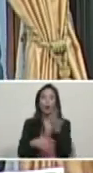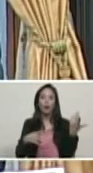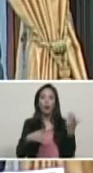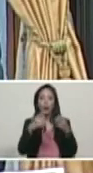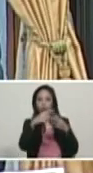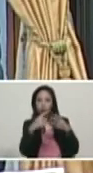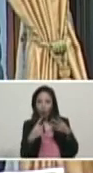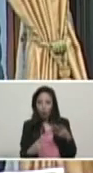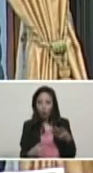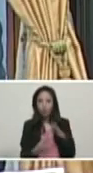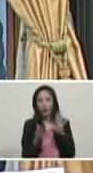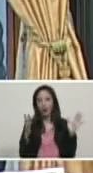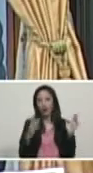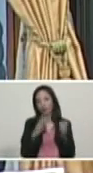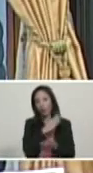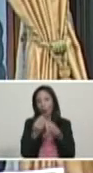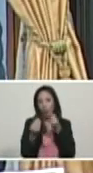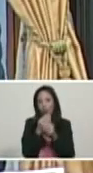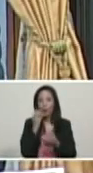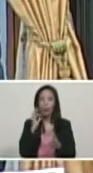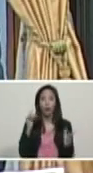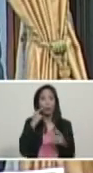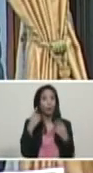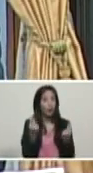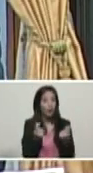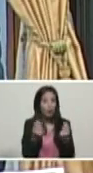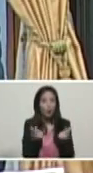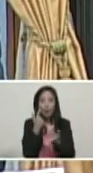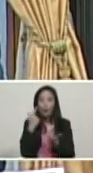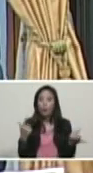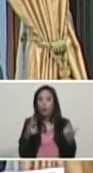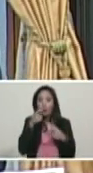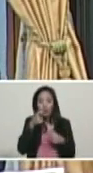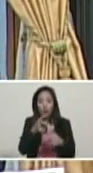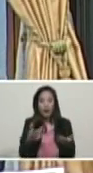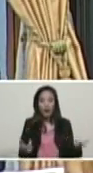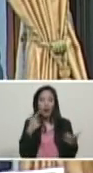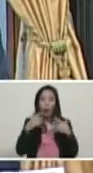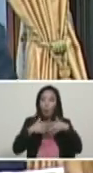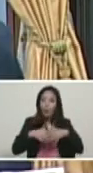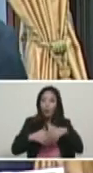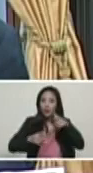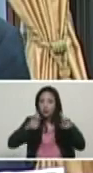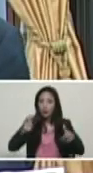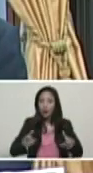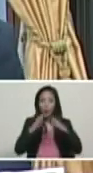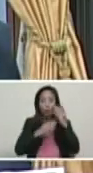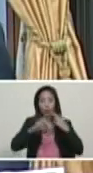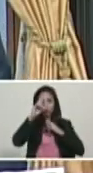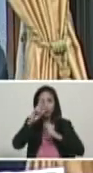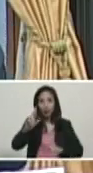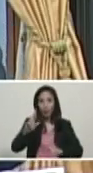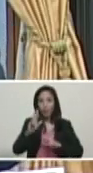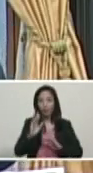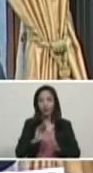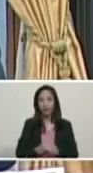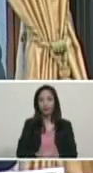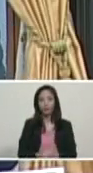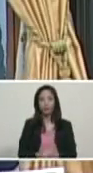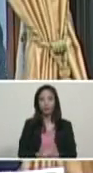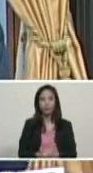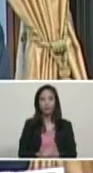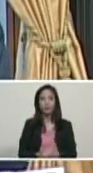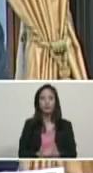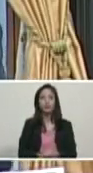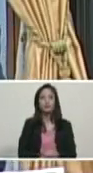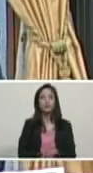pueblo debe vigilar, debe defender y los empresarios y comerciantes deben respetar.